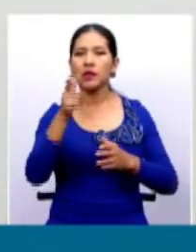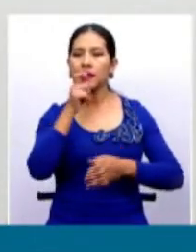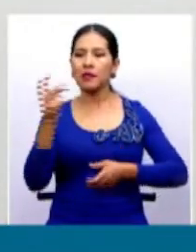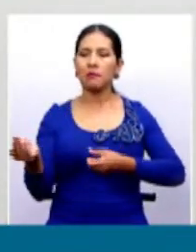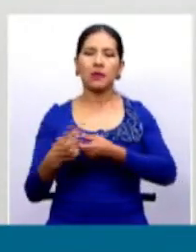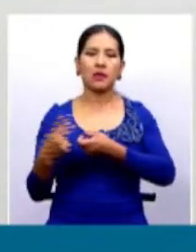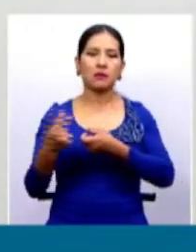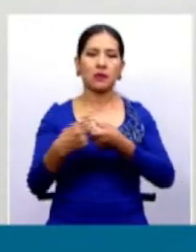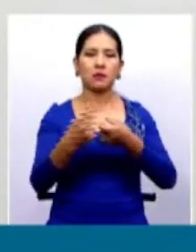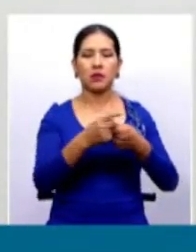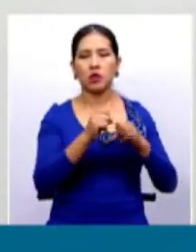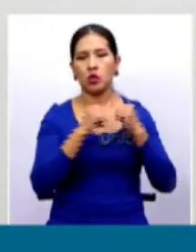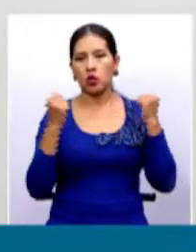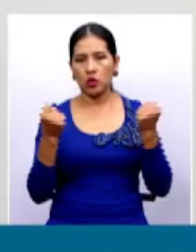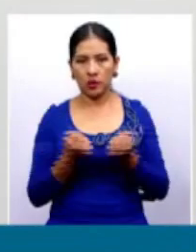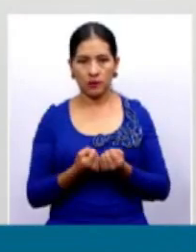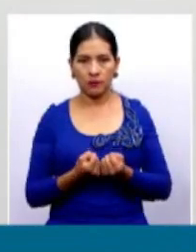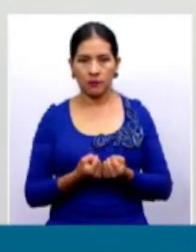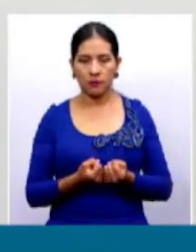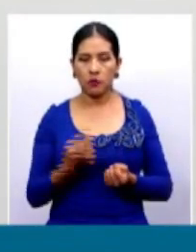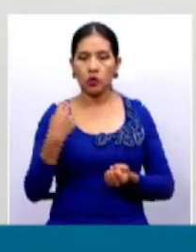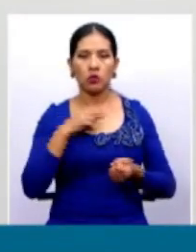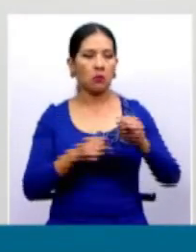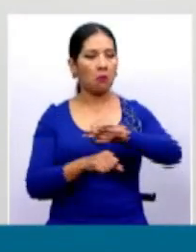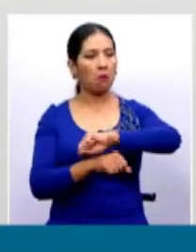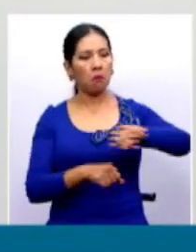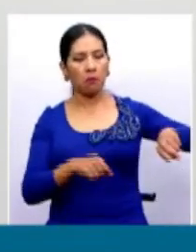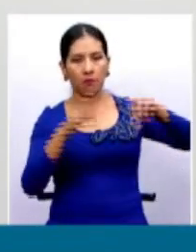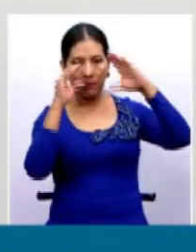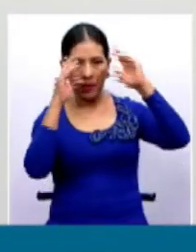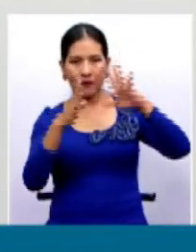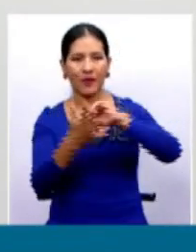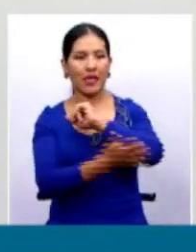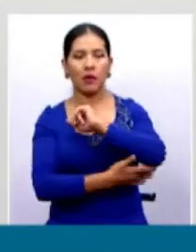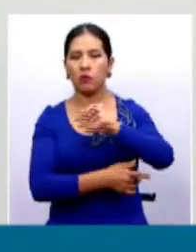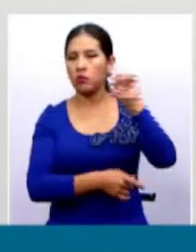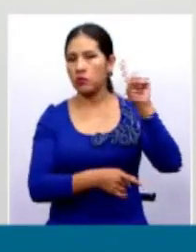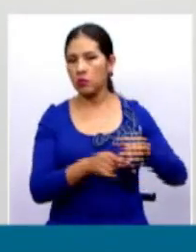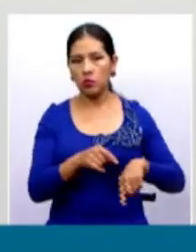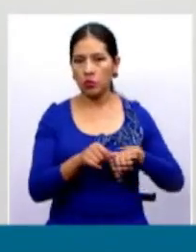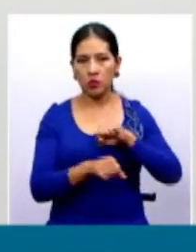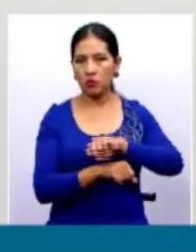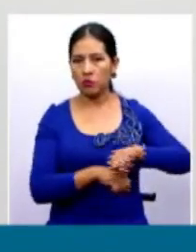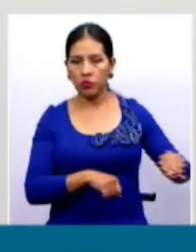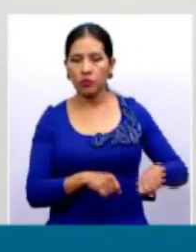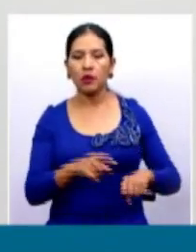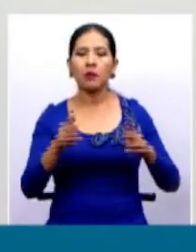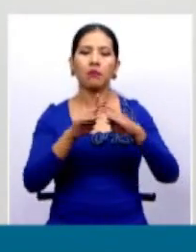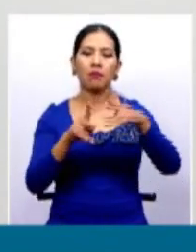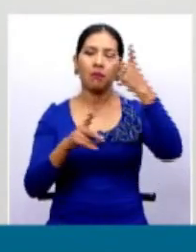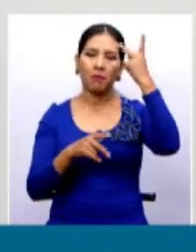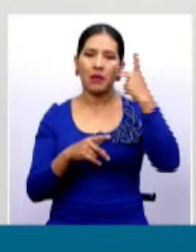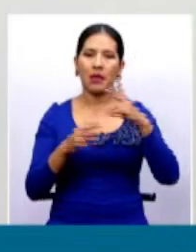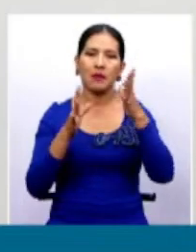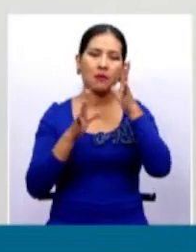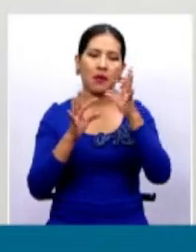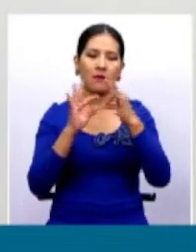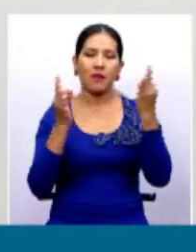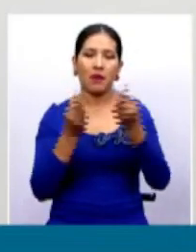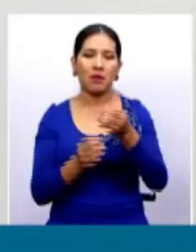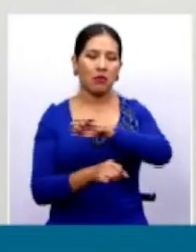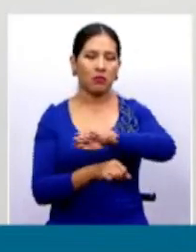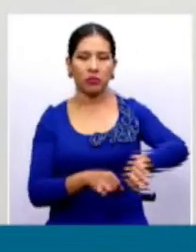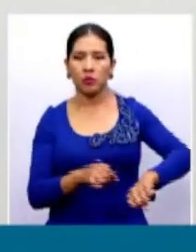sociales no podemos desconocer a la a los maestros Rurales no podemos desconocer a los a los padres y familia